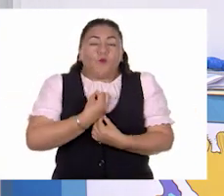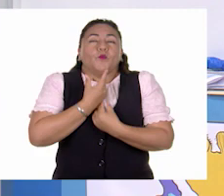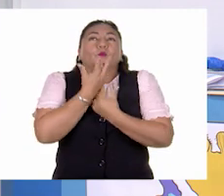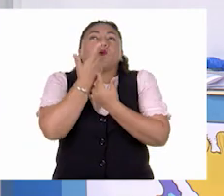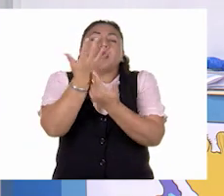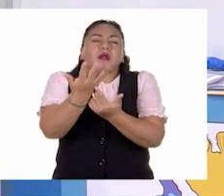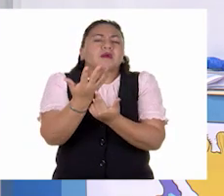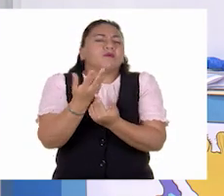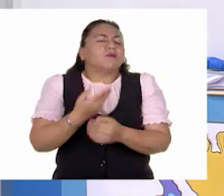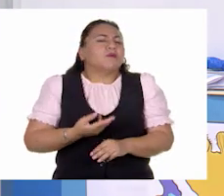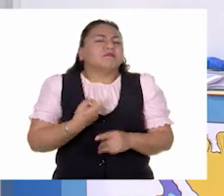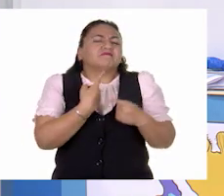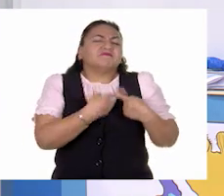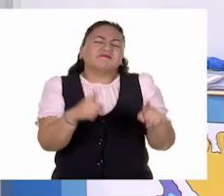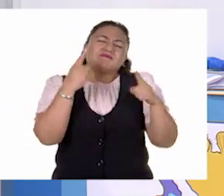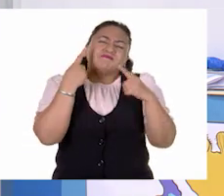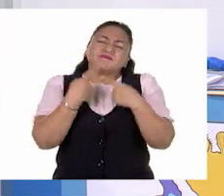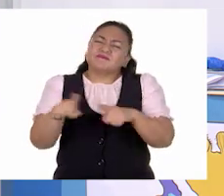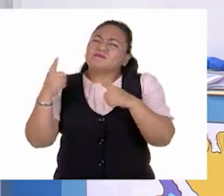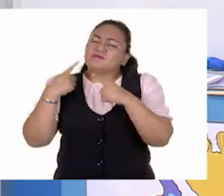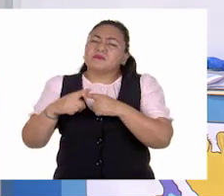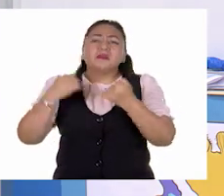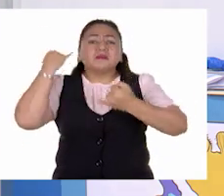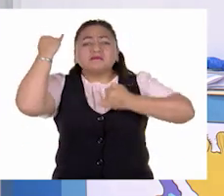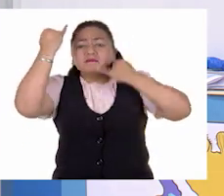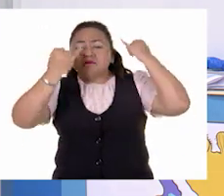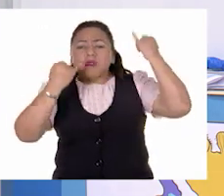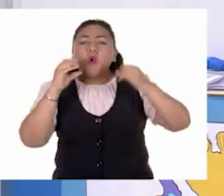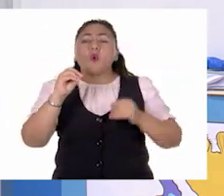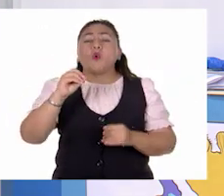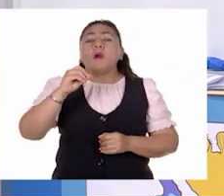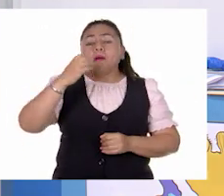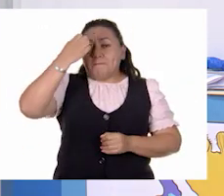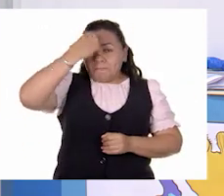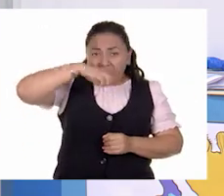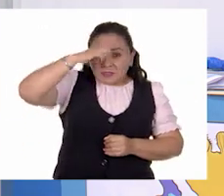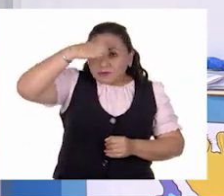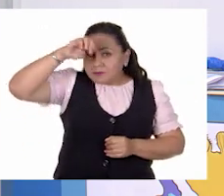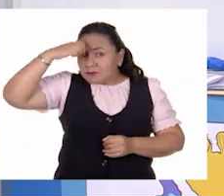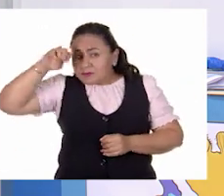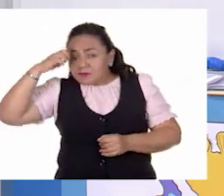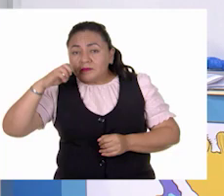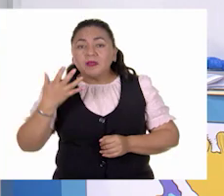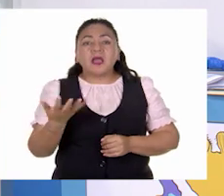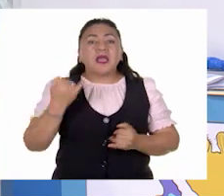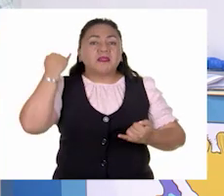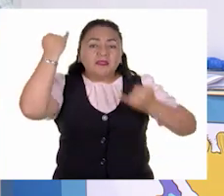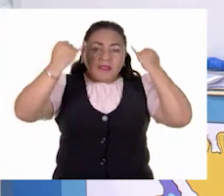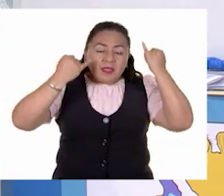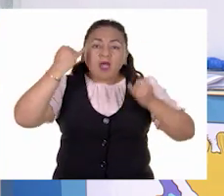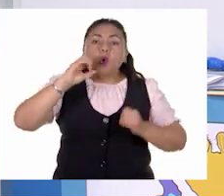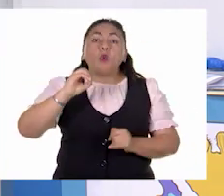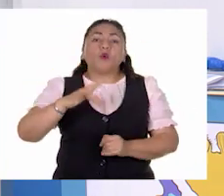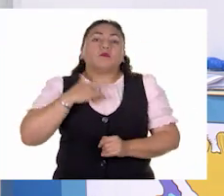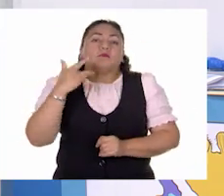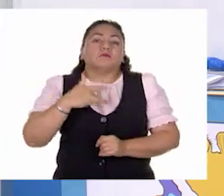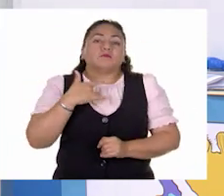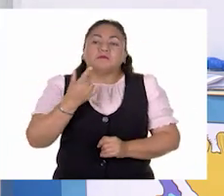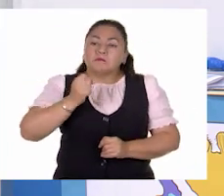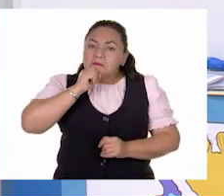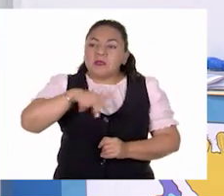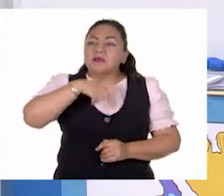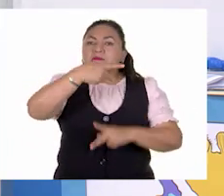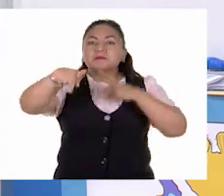pueden ser tan variados como la imaginación, las experiencias, las ideas y los sentimientos de los